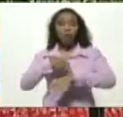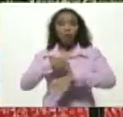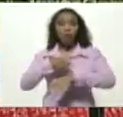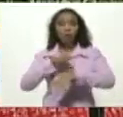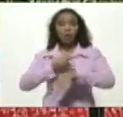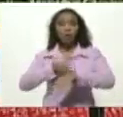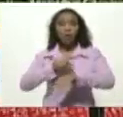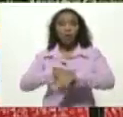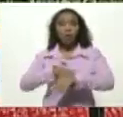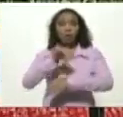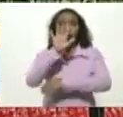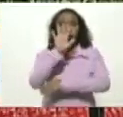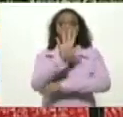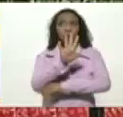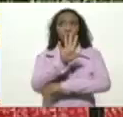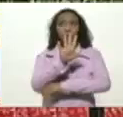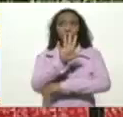las